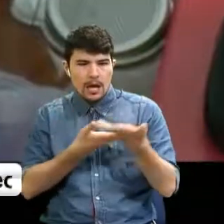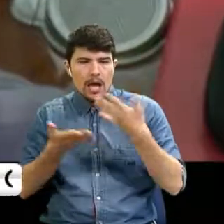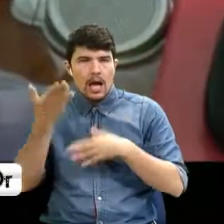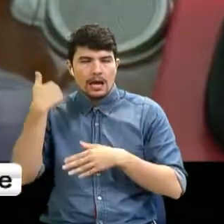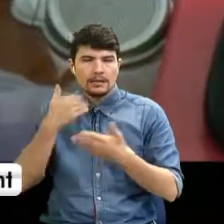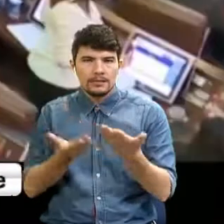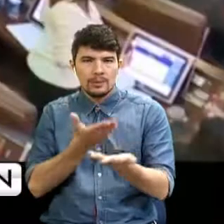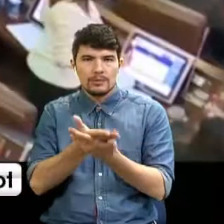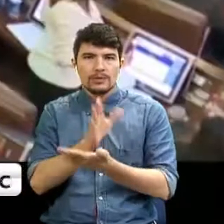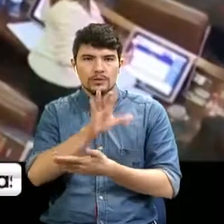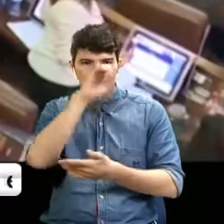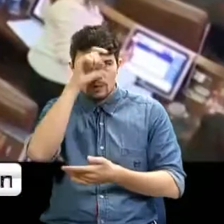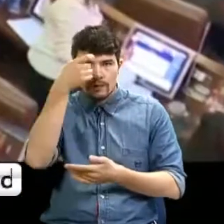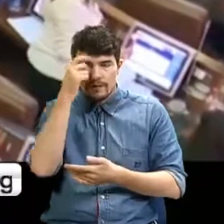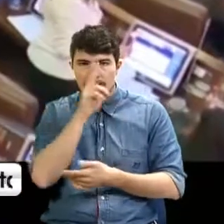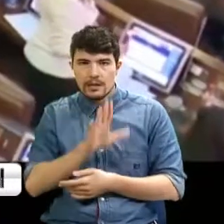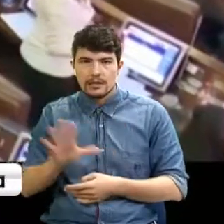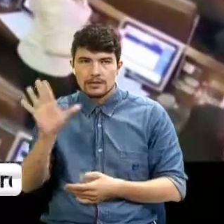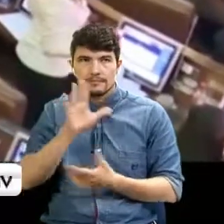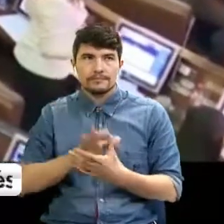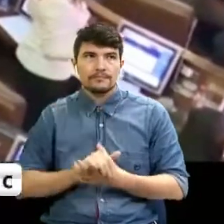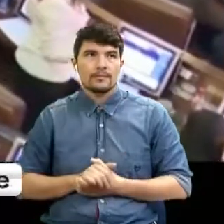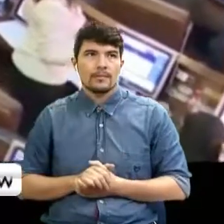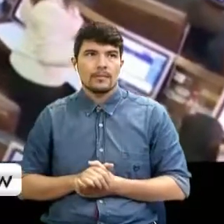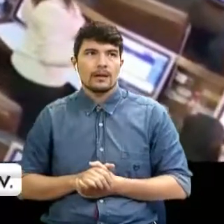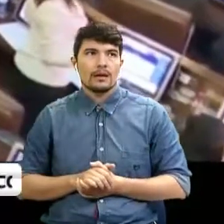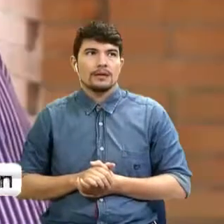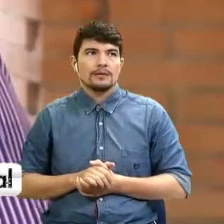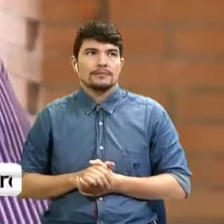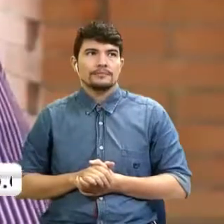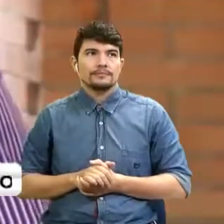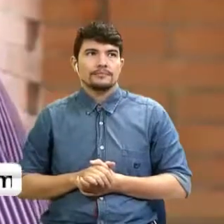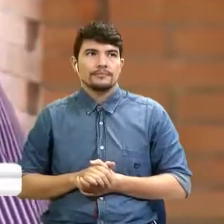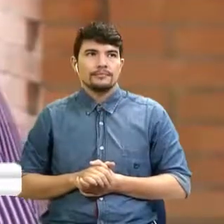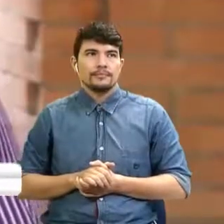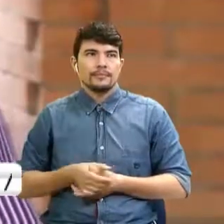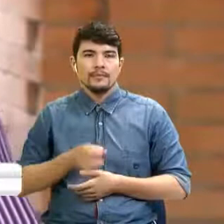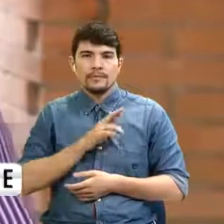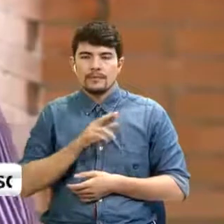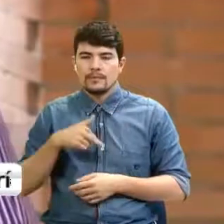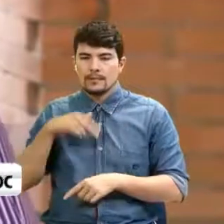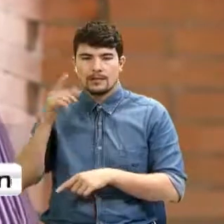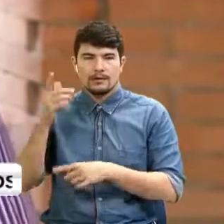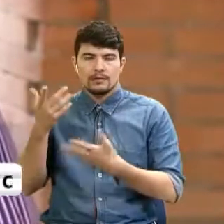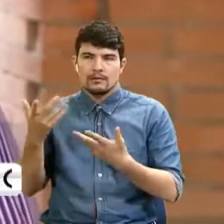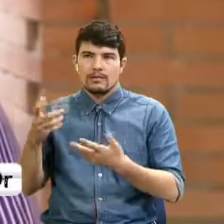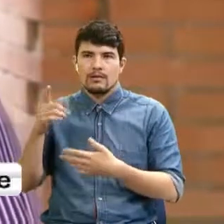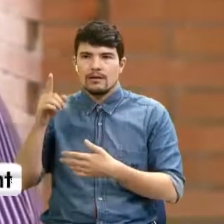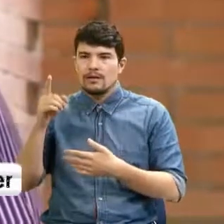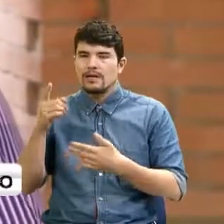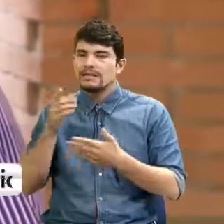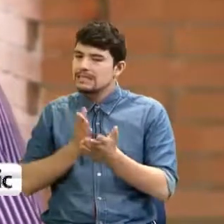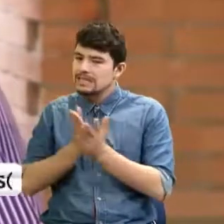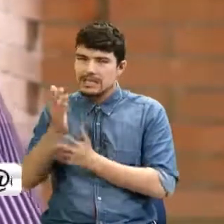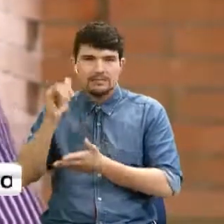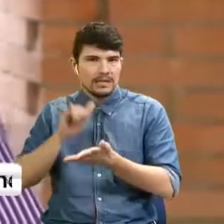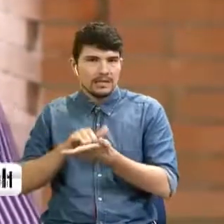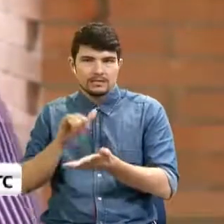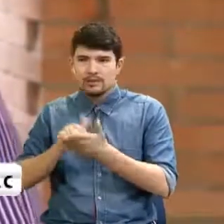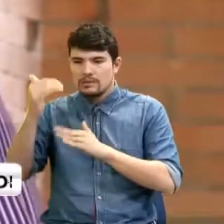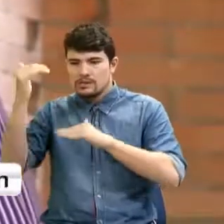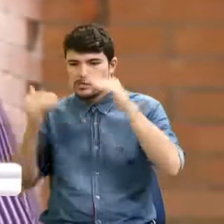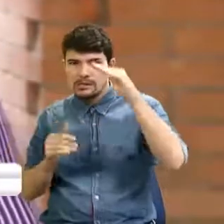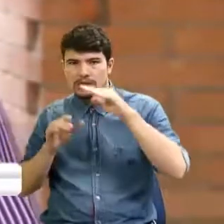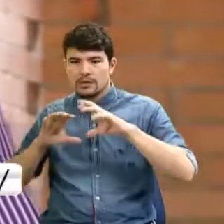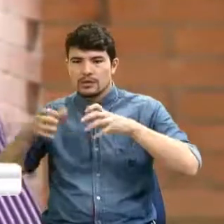presentado el gobierno nacional no podemos desconocer que todavía hay mucha desigualdad al